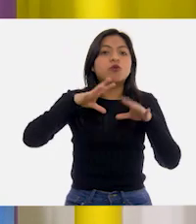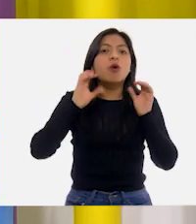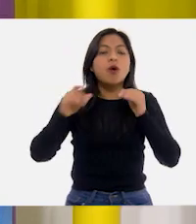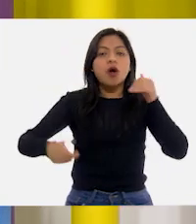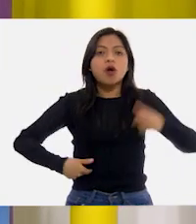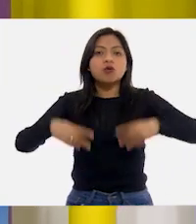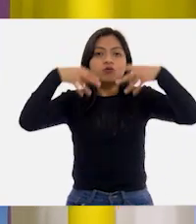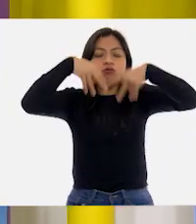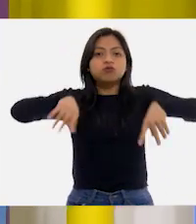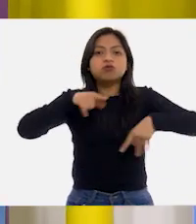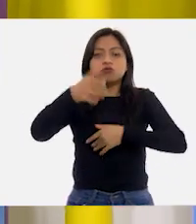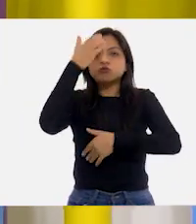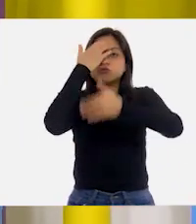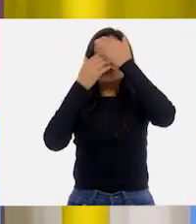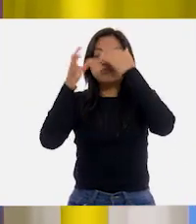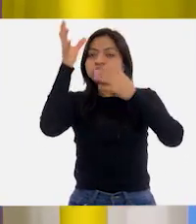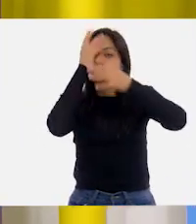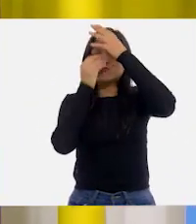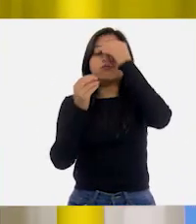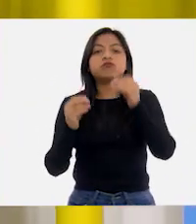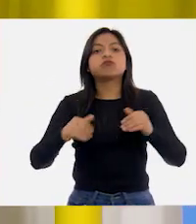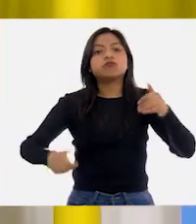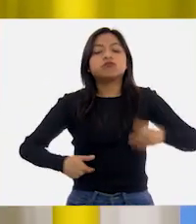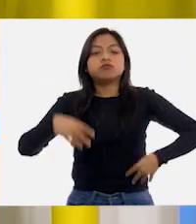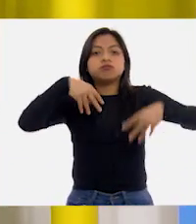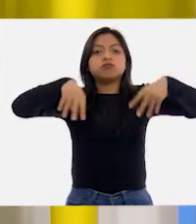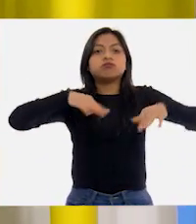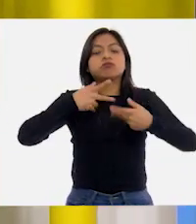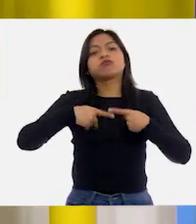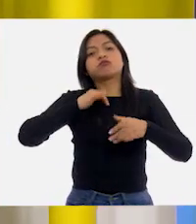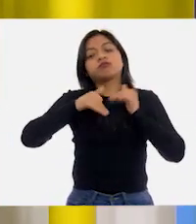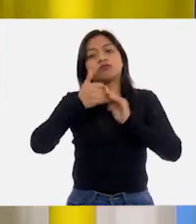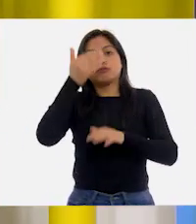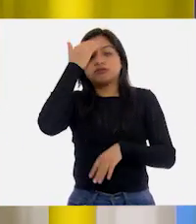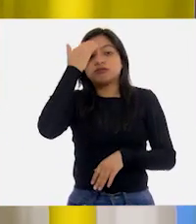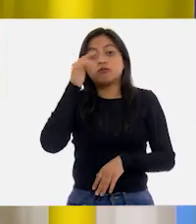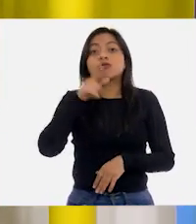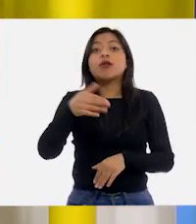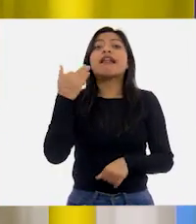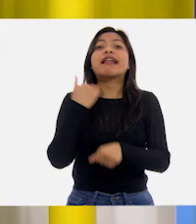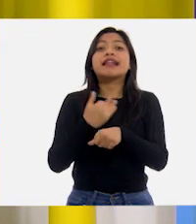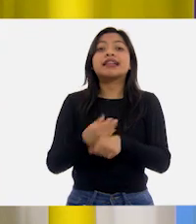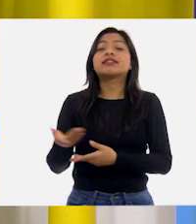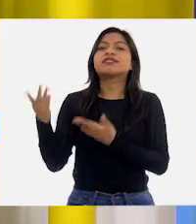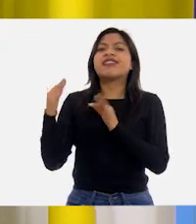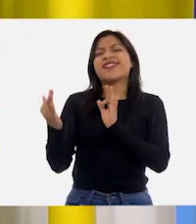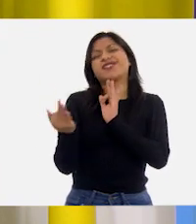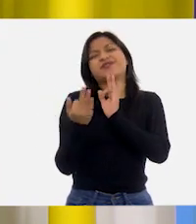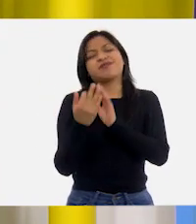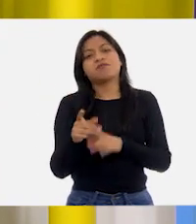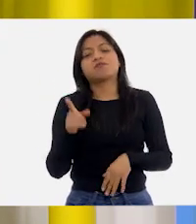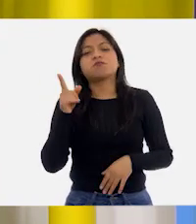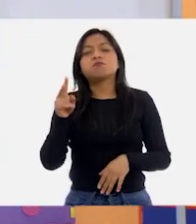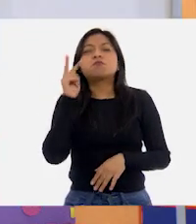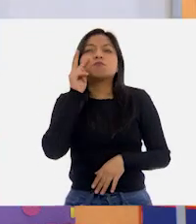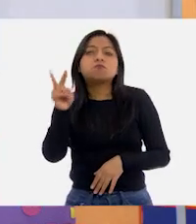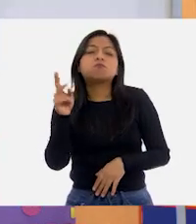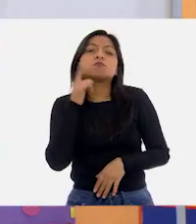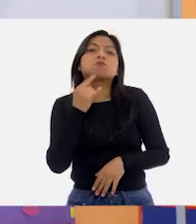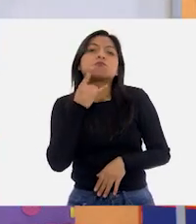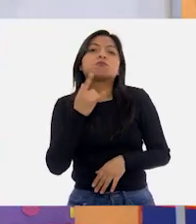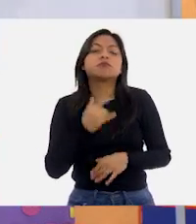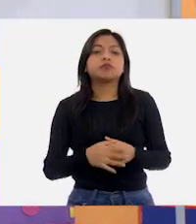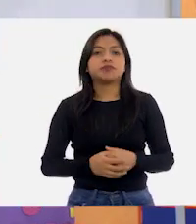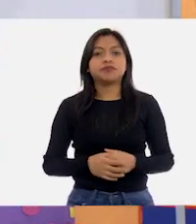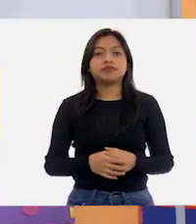obras, conozcan más de obras famosas, porque hoy lo que hicimos fue tener un acercamiento apenas a lo que es el arte de la ópera. ¿Por qué no